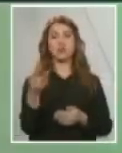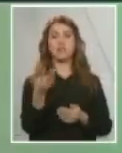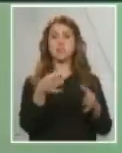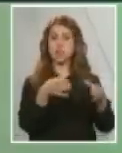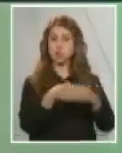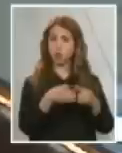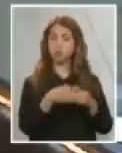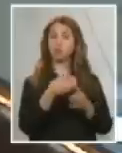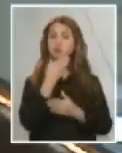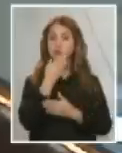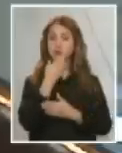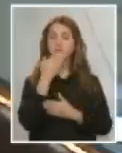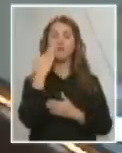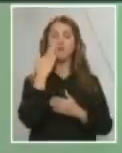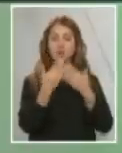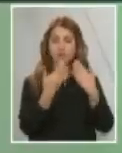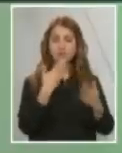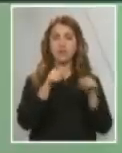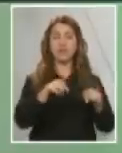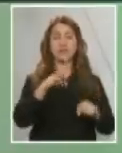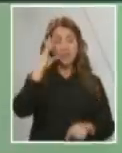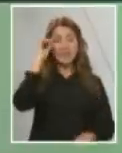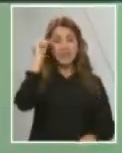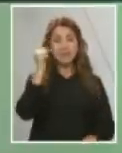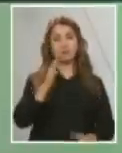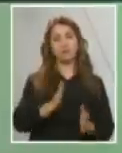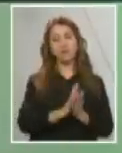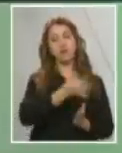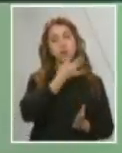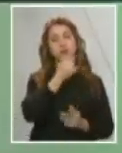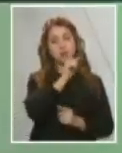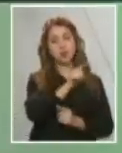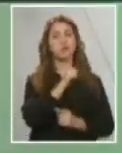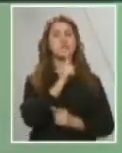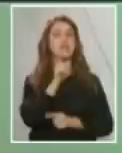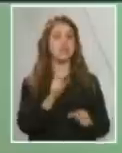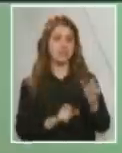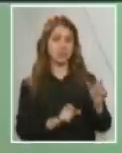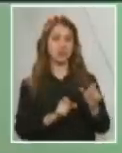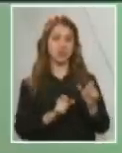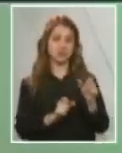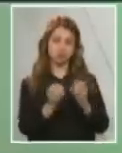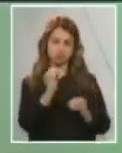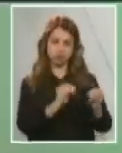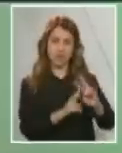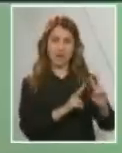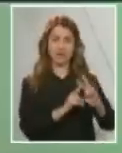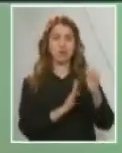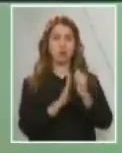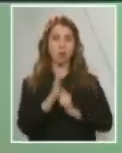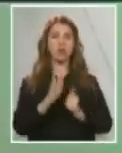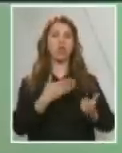grupo que también es beneficiado con esta idea y me gustaría que lo cuentes tú, ¿quiénes son los que fabrican